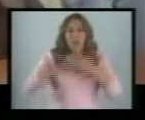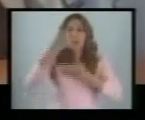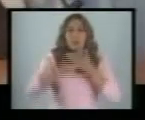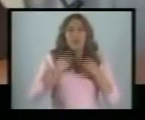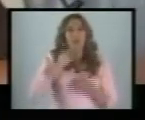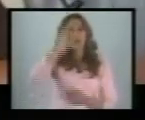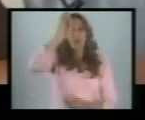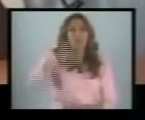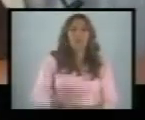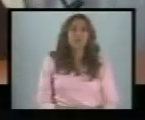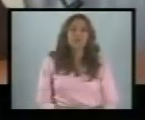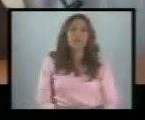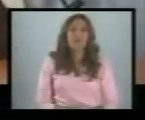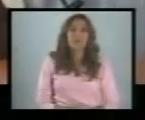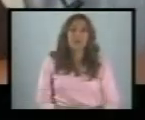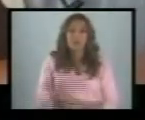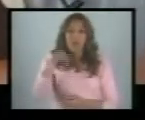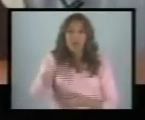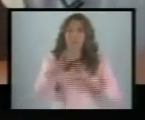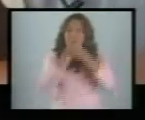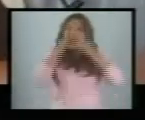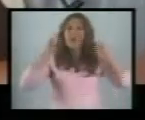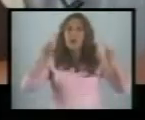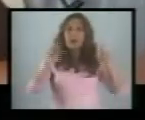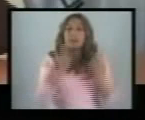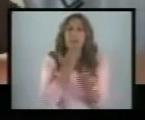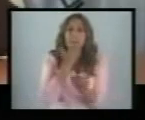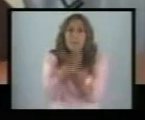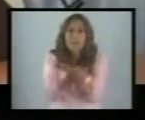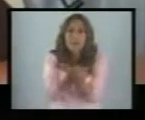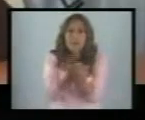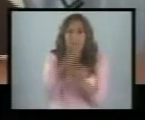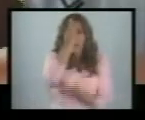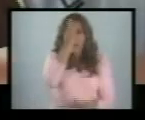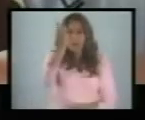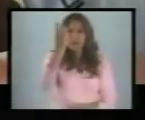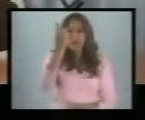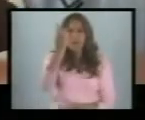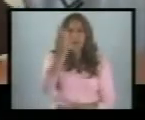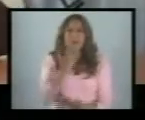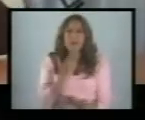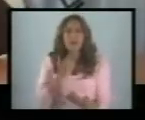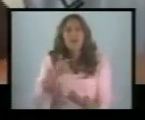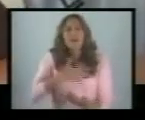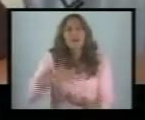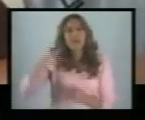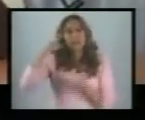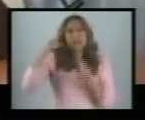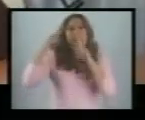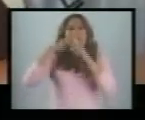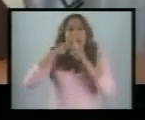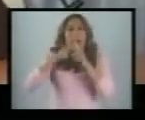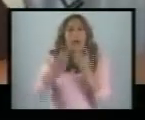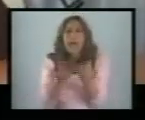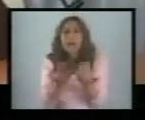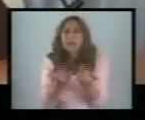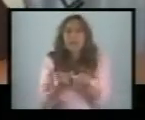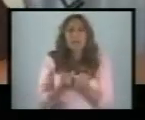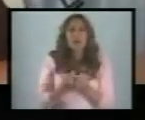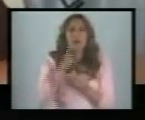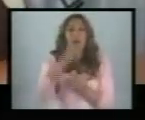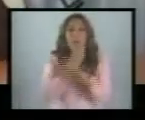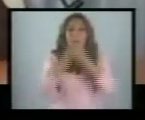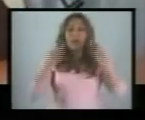históricos. Esta es una democracia que demanda, que exige, que propone retos, una democracia que no se